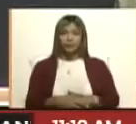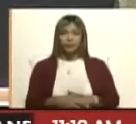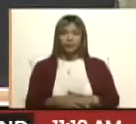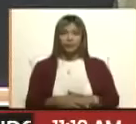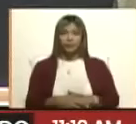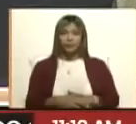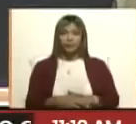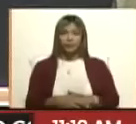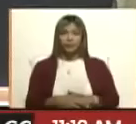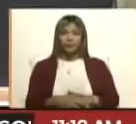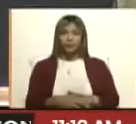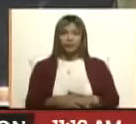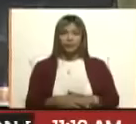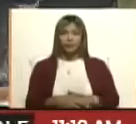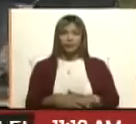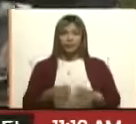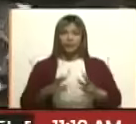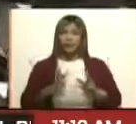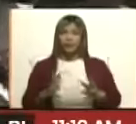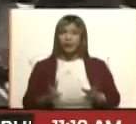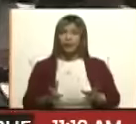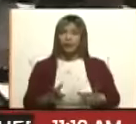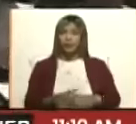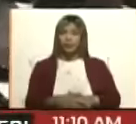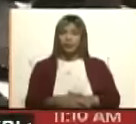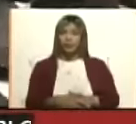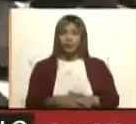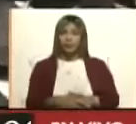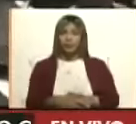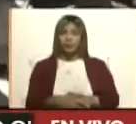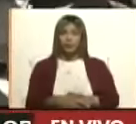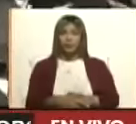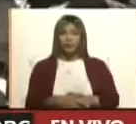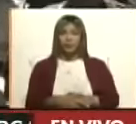descansen. Or,